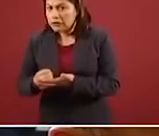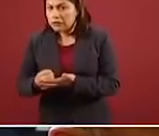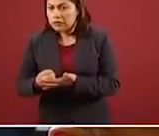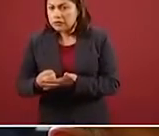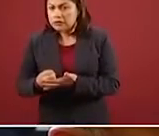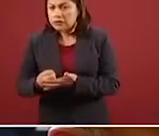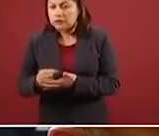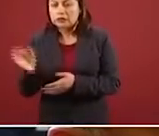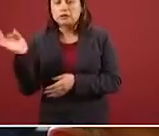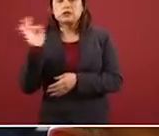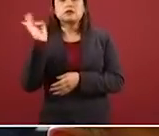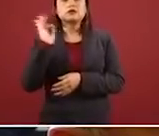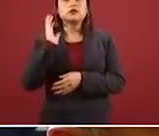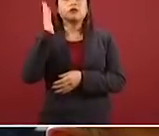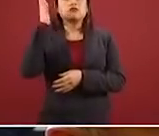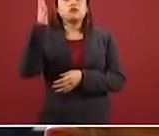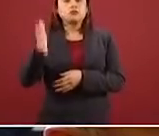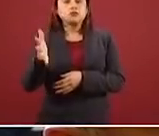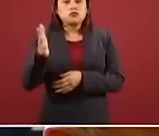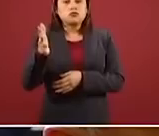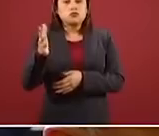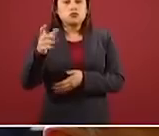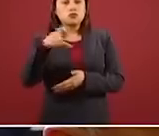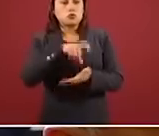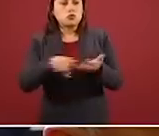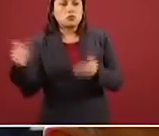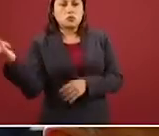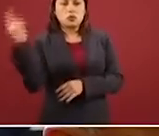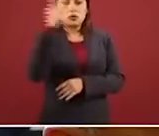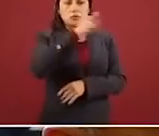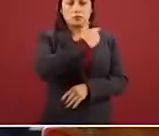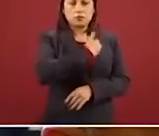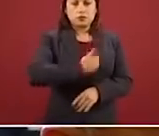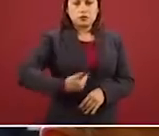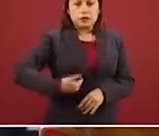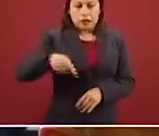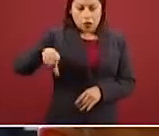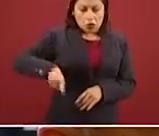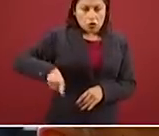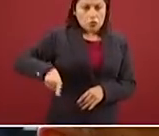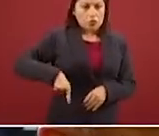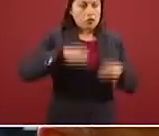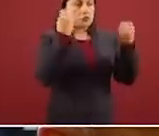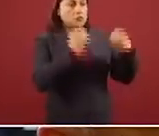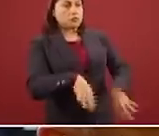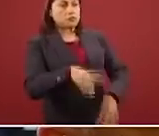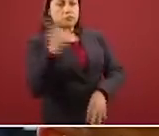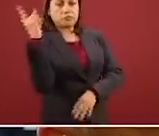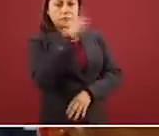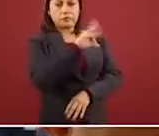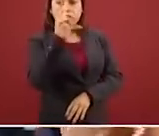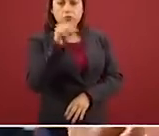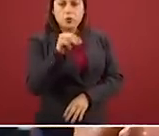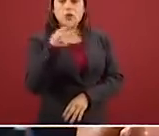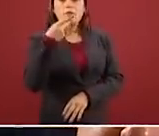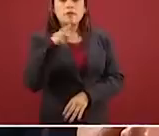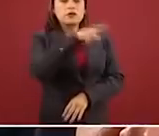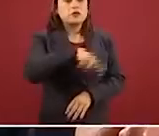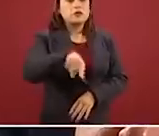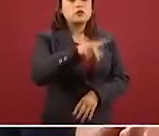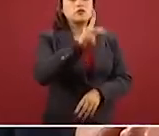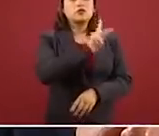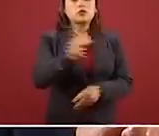adquirir, que el gobierno no lo pierda, que la base financiera sea el pueblo, que ese